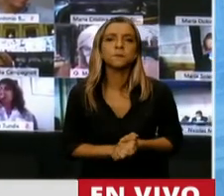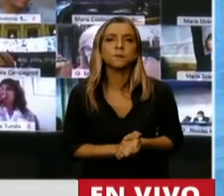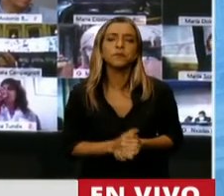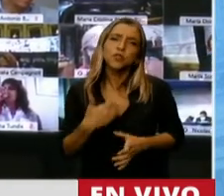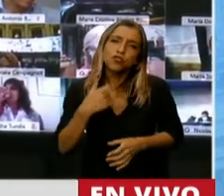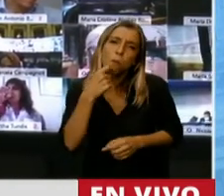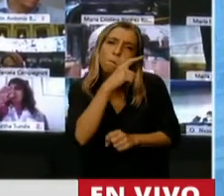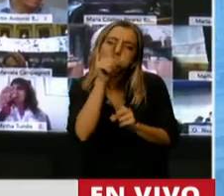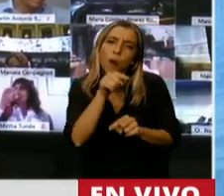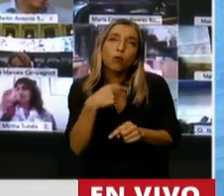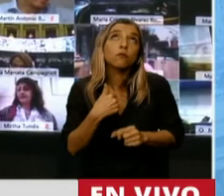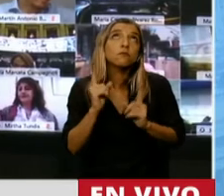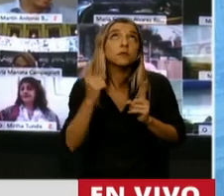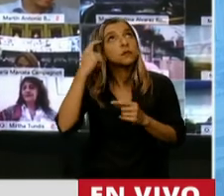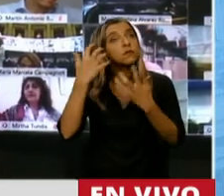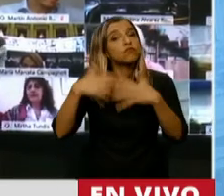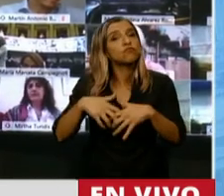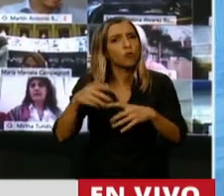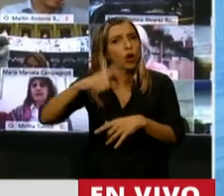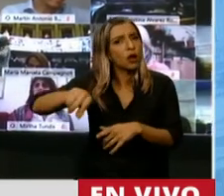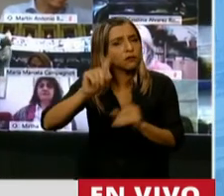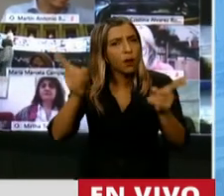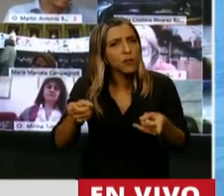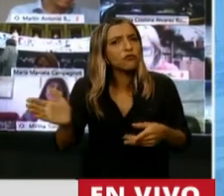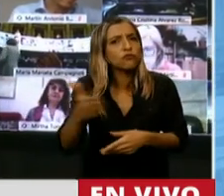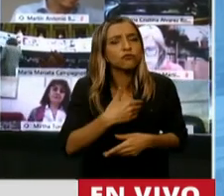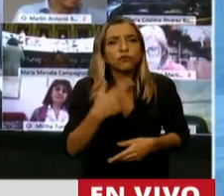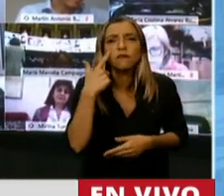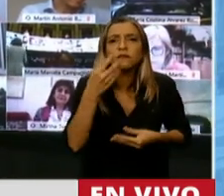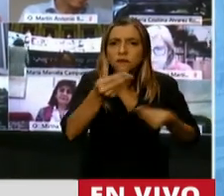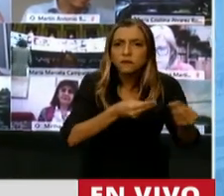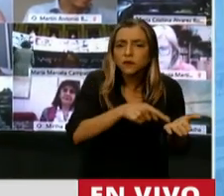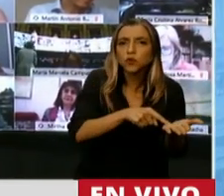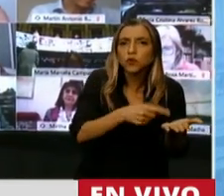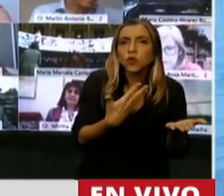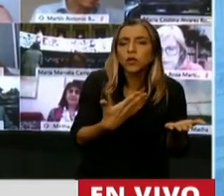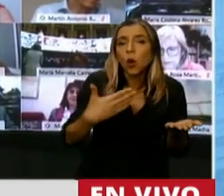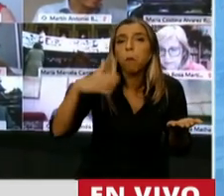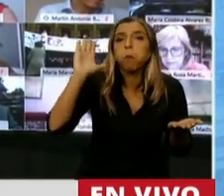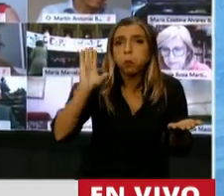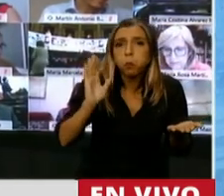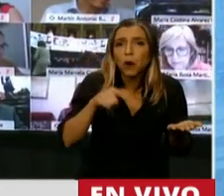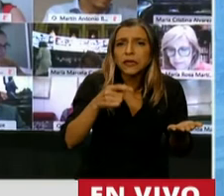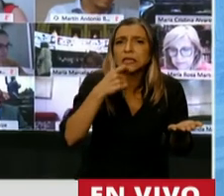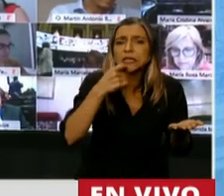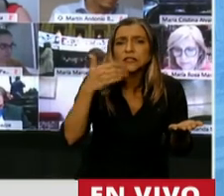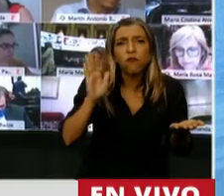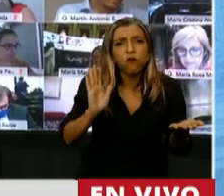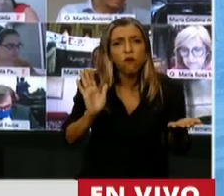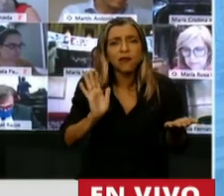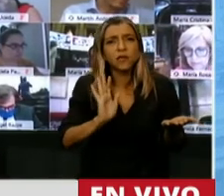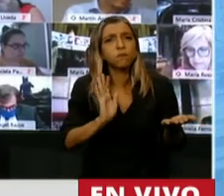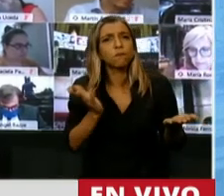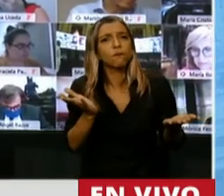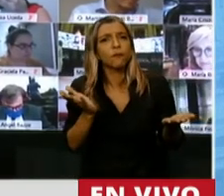deberíamos preguntar todo siguiente presupuesto hubiese sido posible con este criterio sin que se haya podido lograr